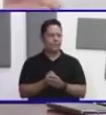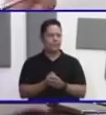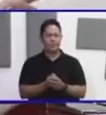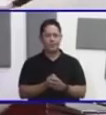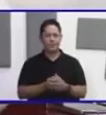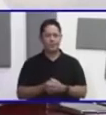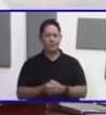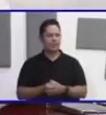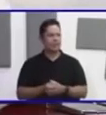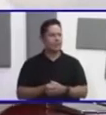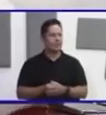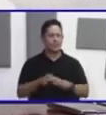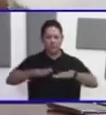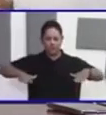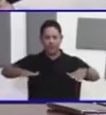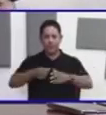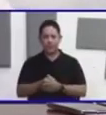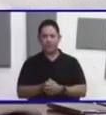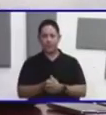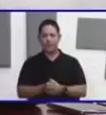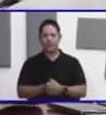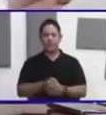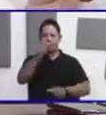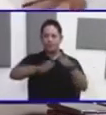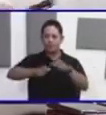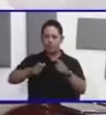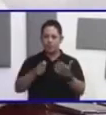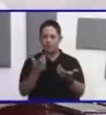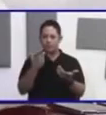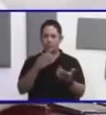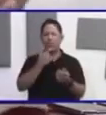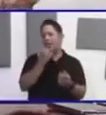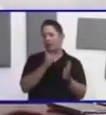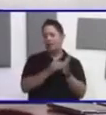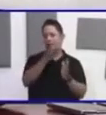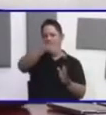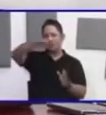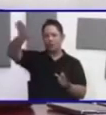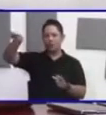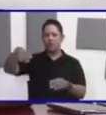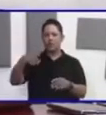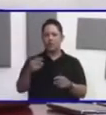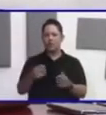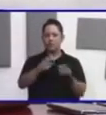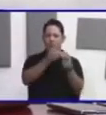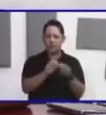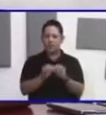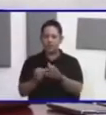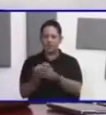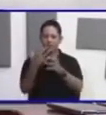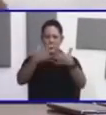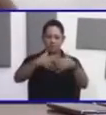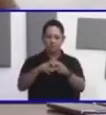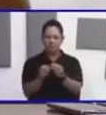en el entorno, en el territorio, personas que se dediquen a vender. Si yo estoy en Antioquia hay fábricas de camas, en Bogotá,